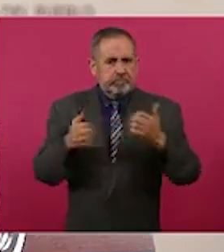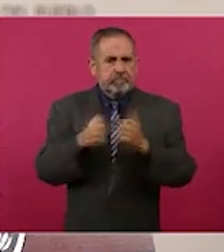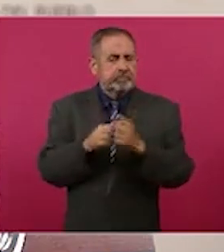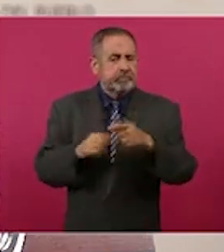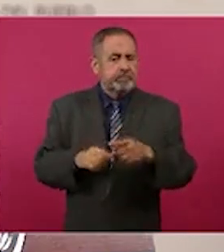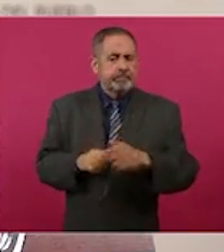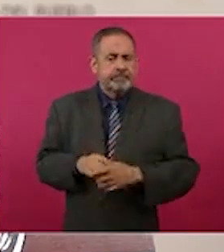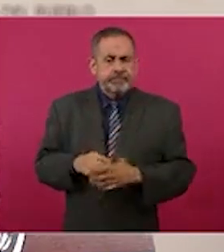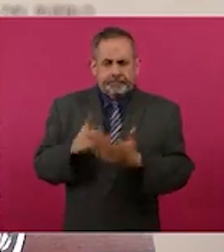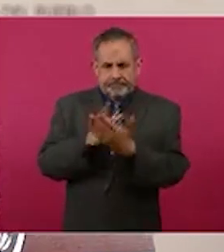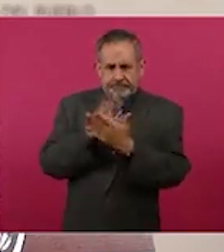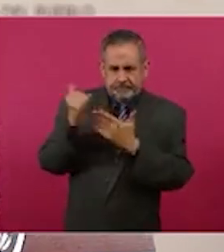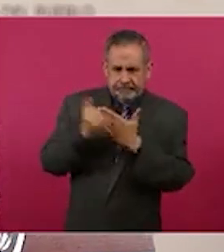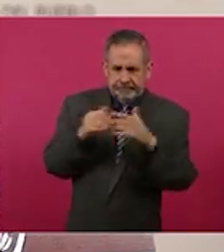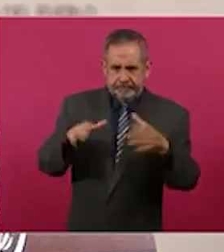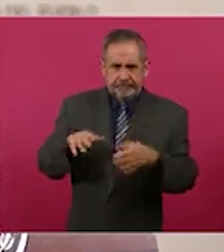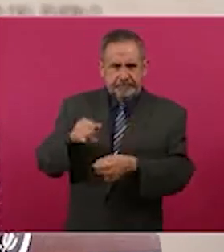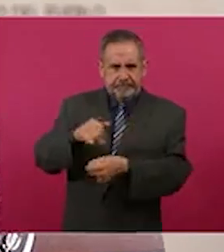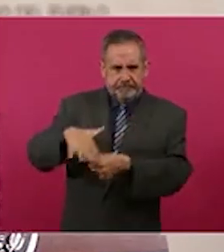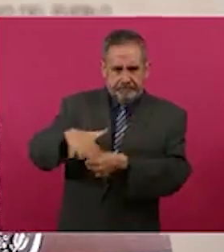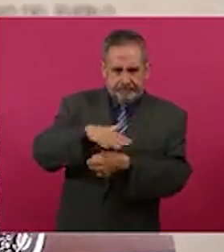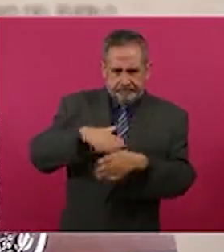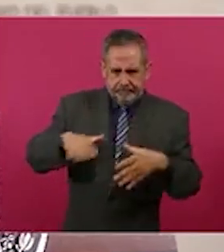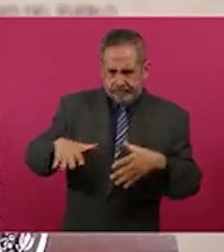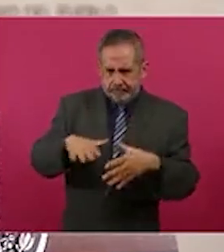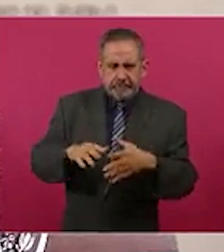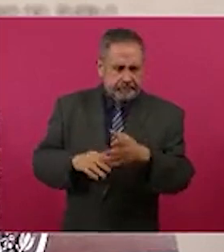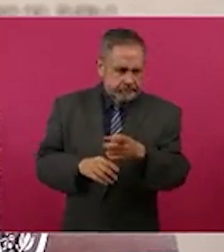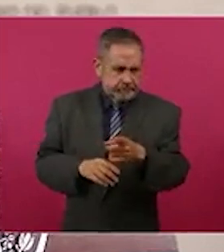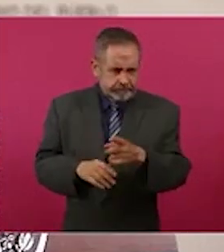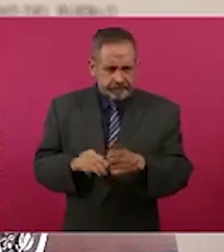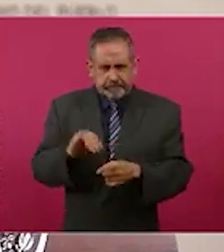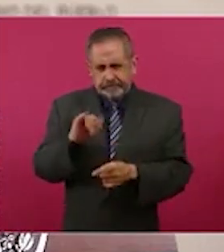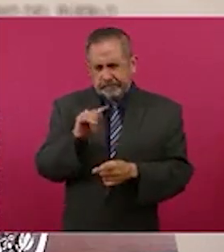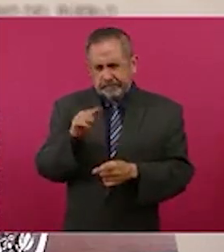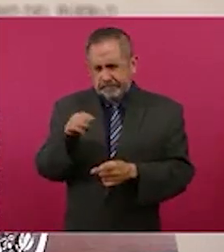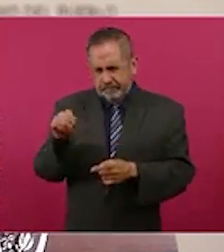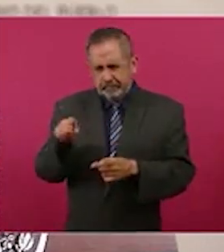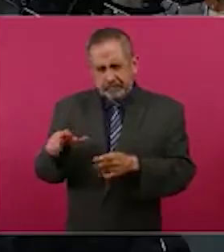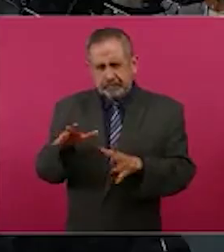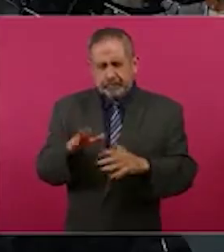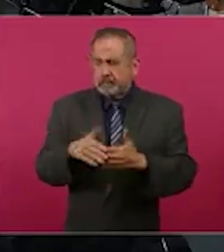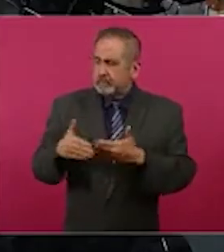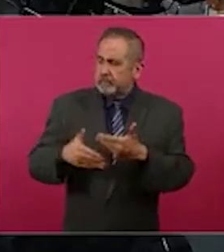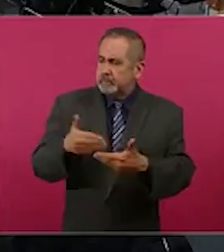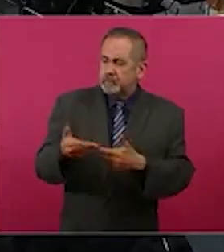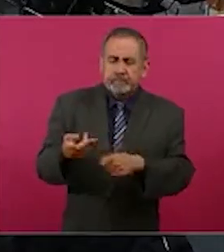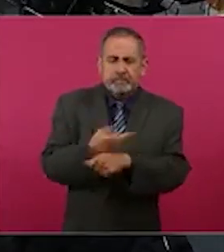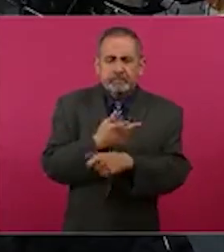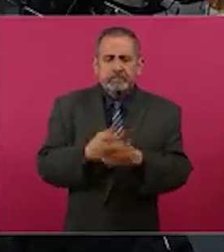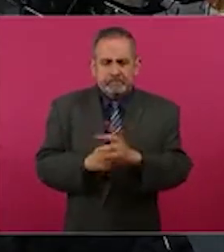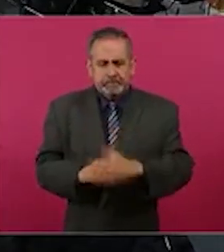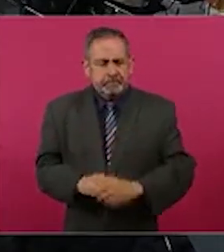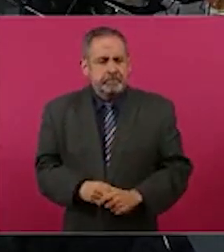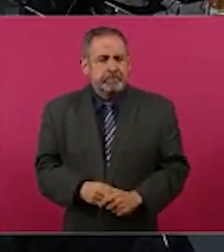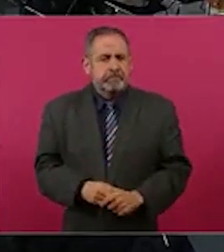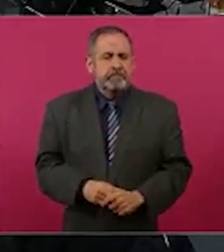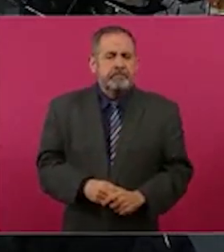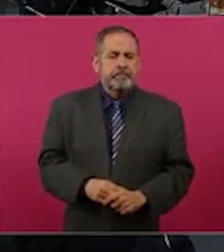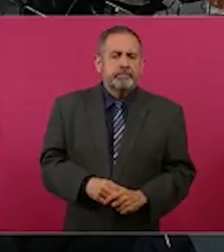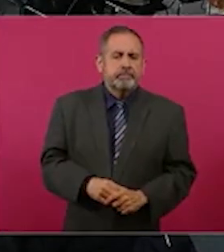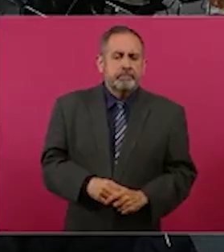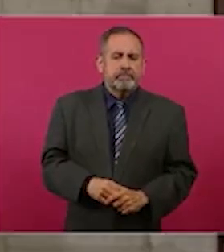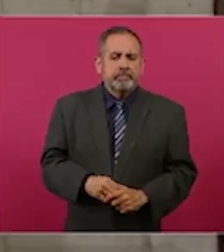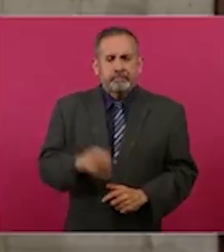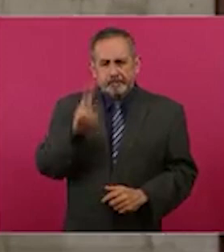todo el proyecto del Istmo, acerca del avance en ese proyecto. A